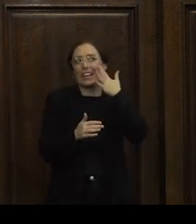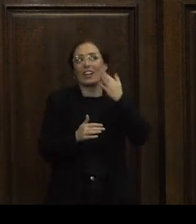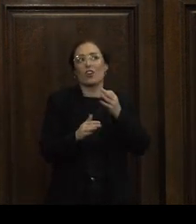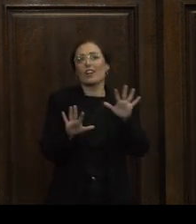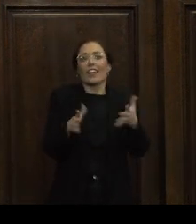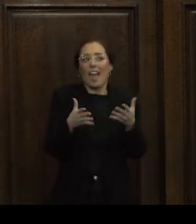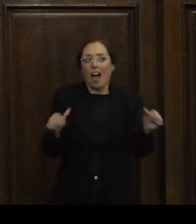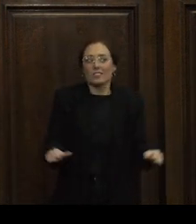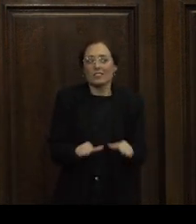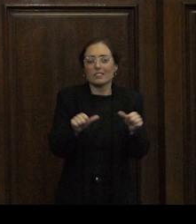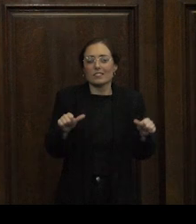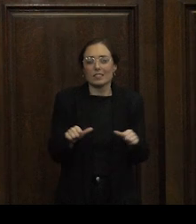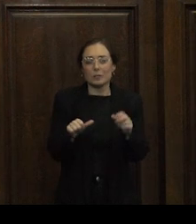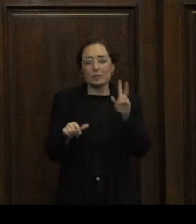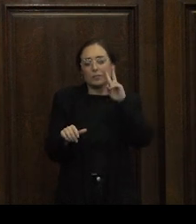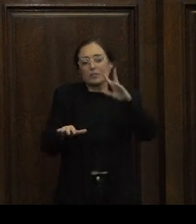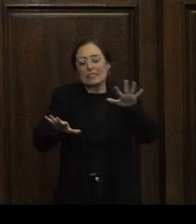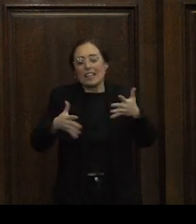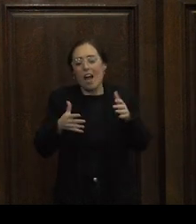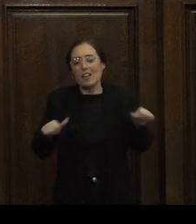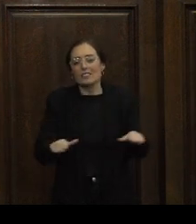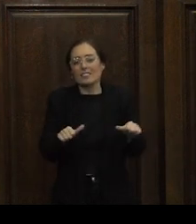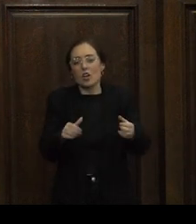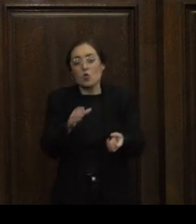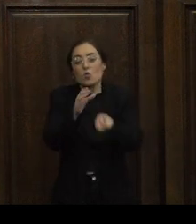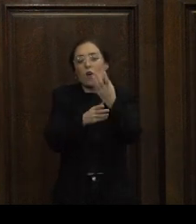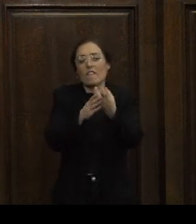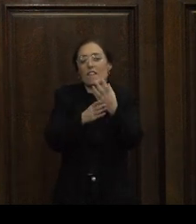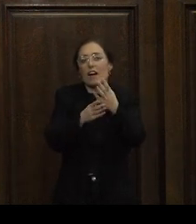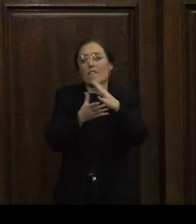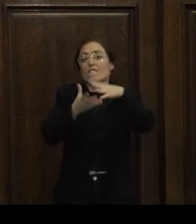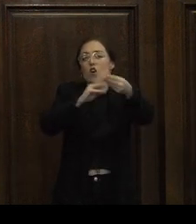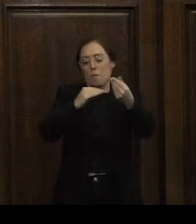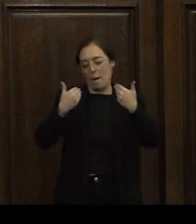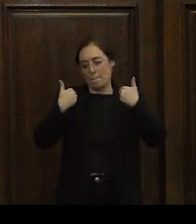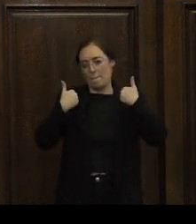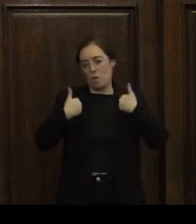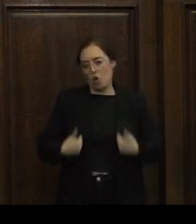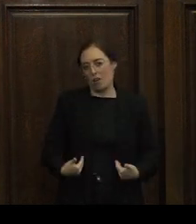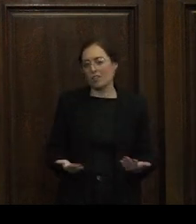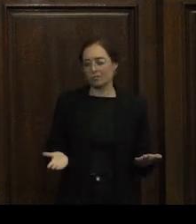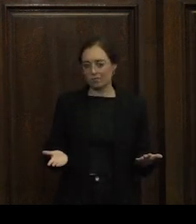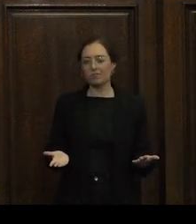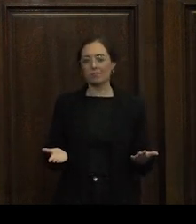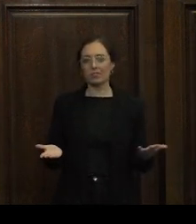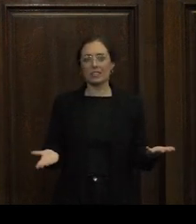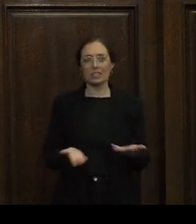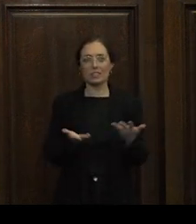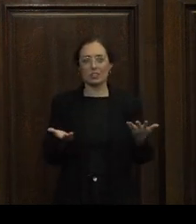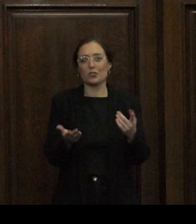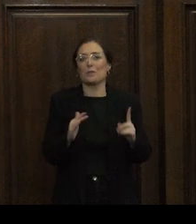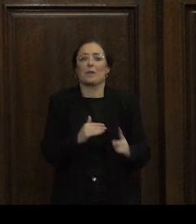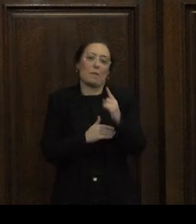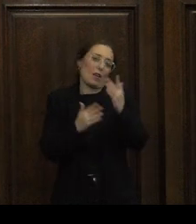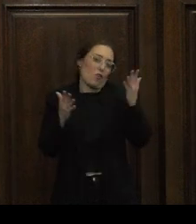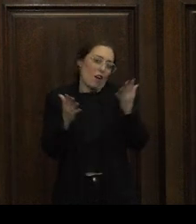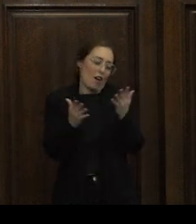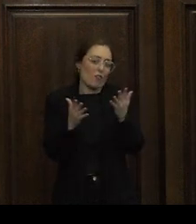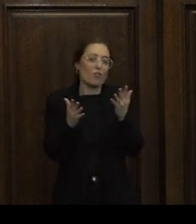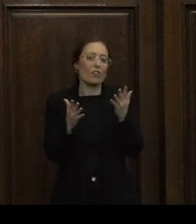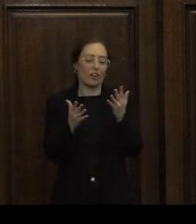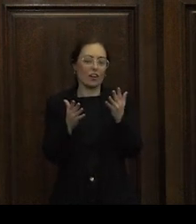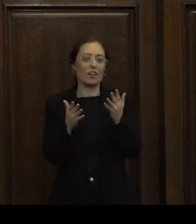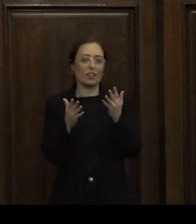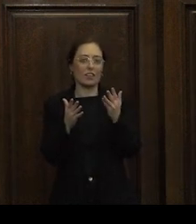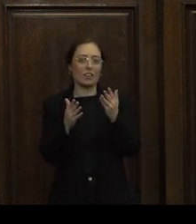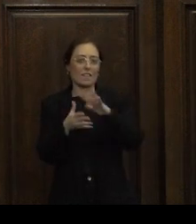que ver qué se puede hacer, ¿no? En este nuevo suelo moral. Así como estos que salieron primero y que fueron muy eficaces